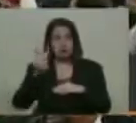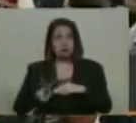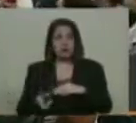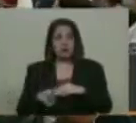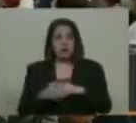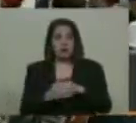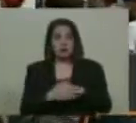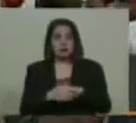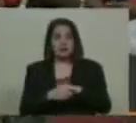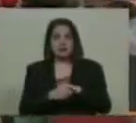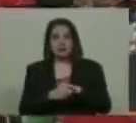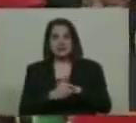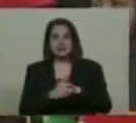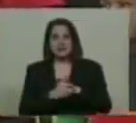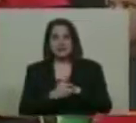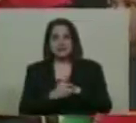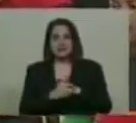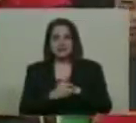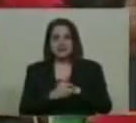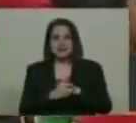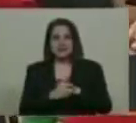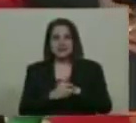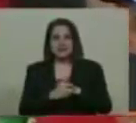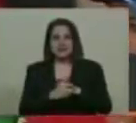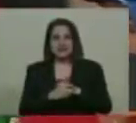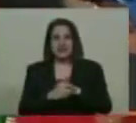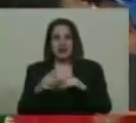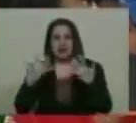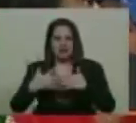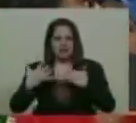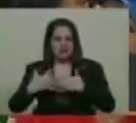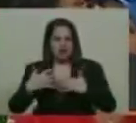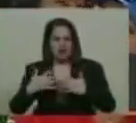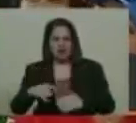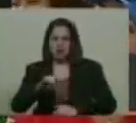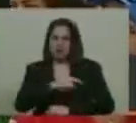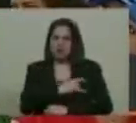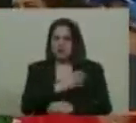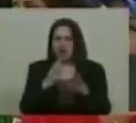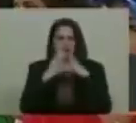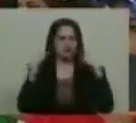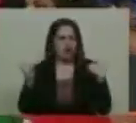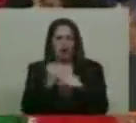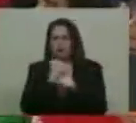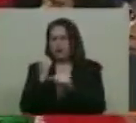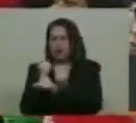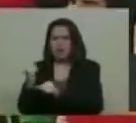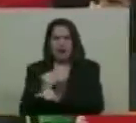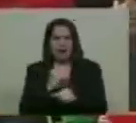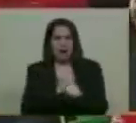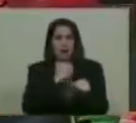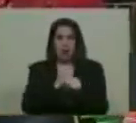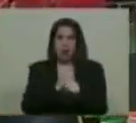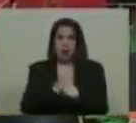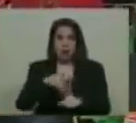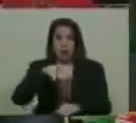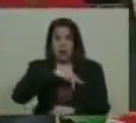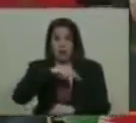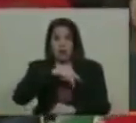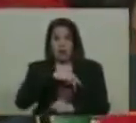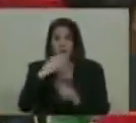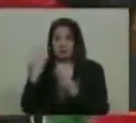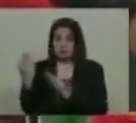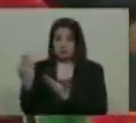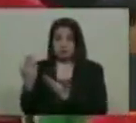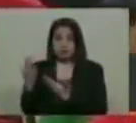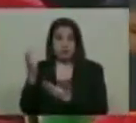las fábricas, en las universidades, en los centros de trabajo, con el carnet de la patria, como el carnet de la